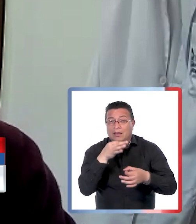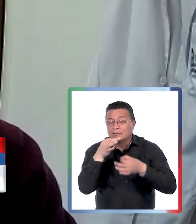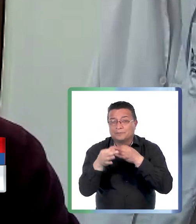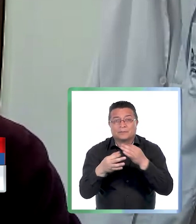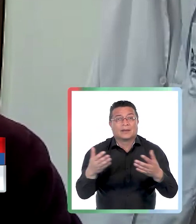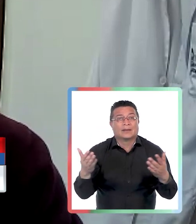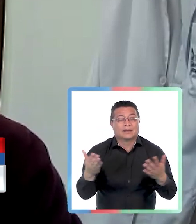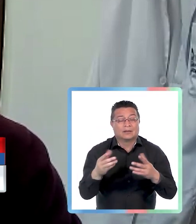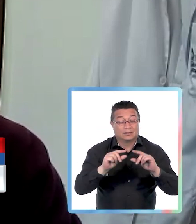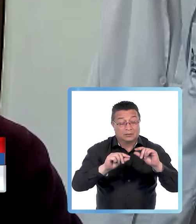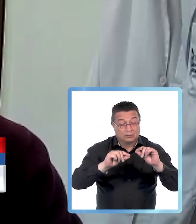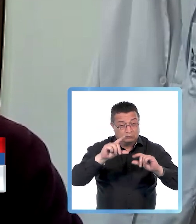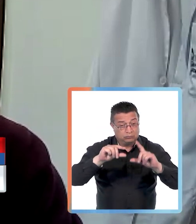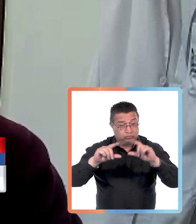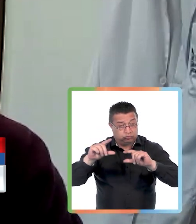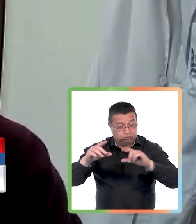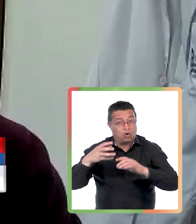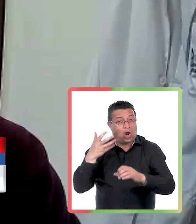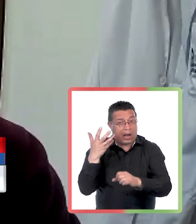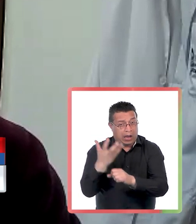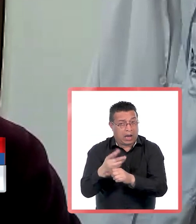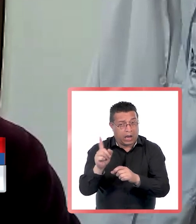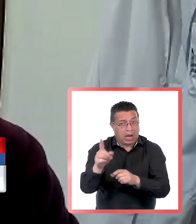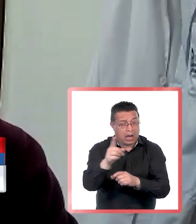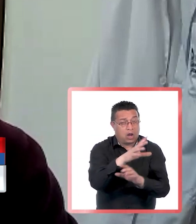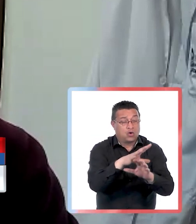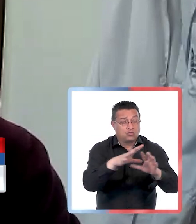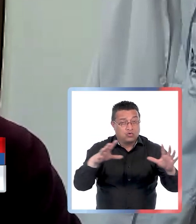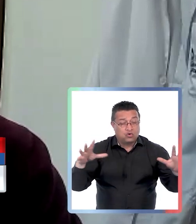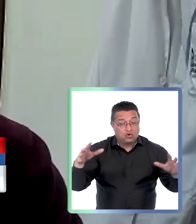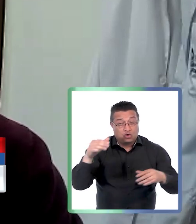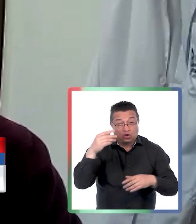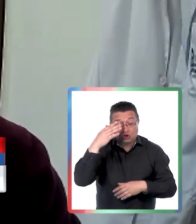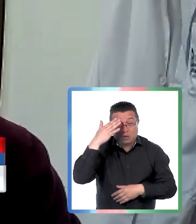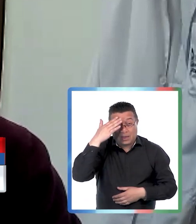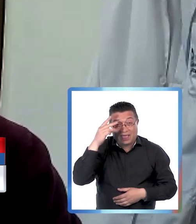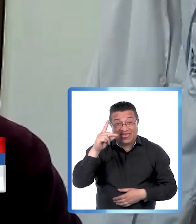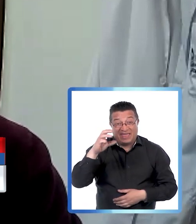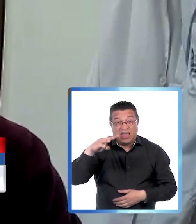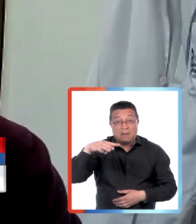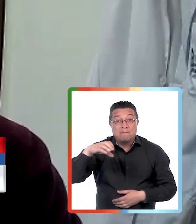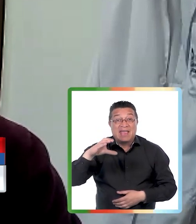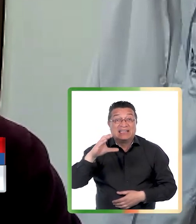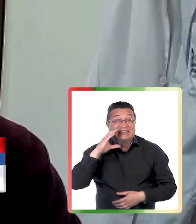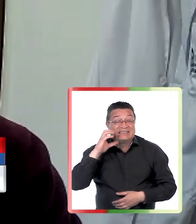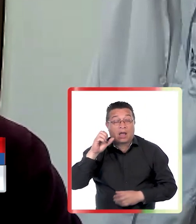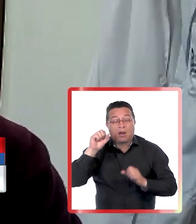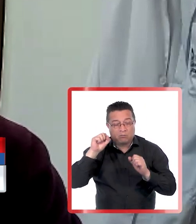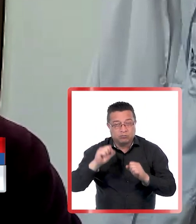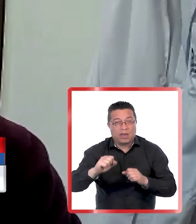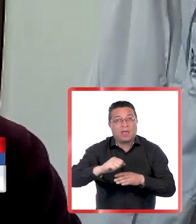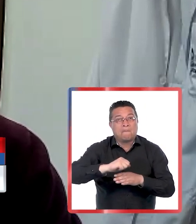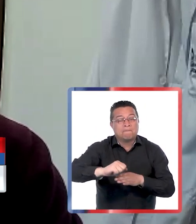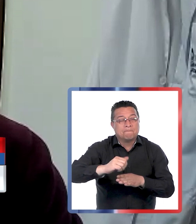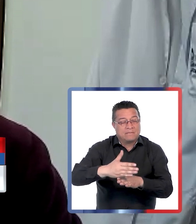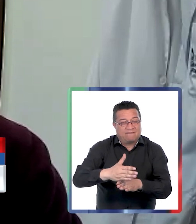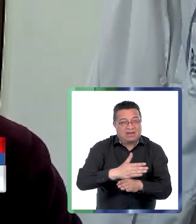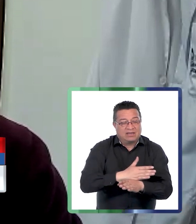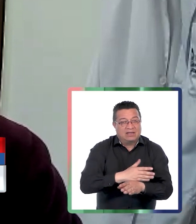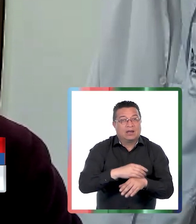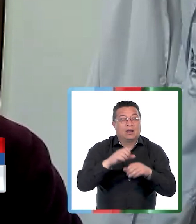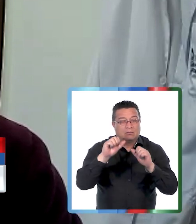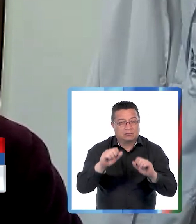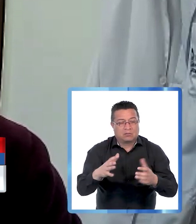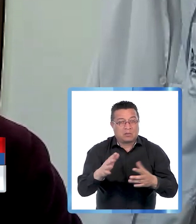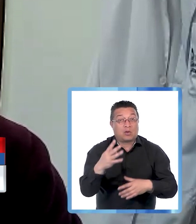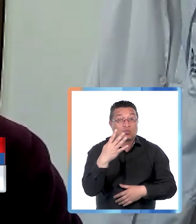se habla que una cifra enorme de demencias se pueden prevenir con estos factores, que es de